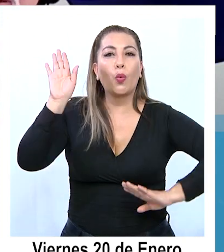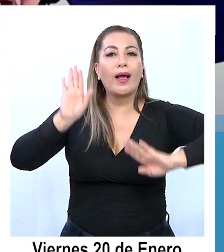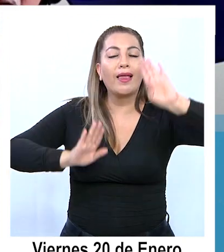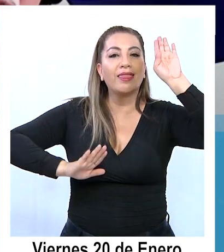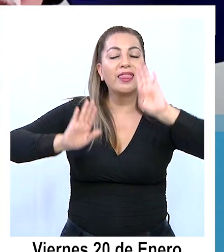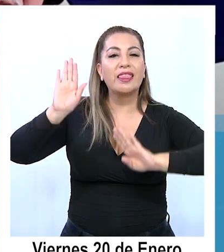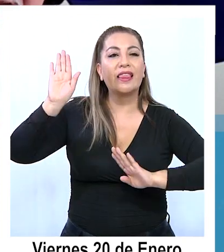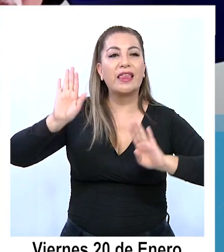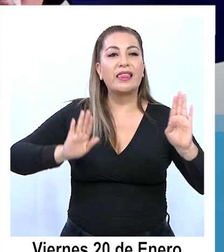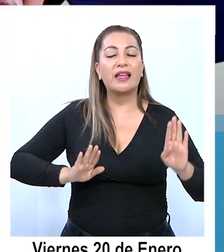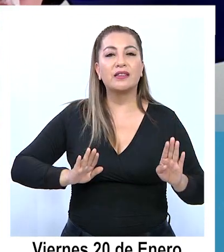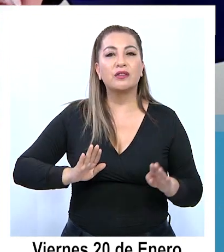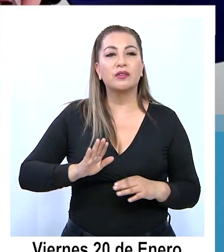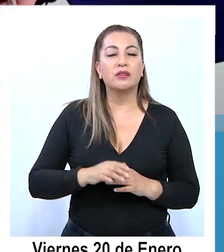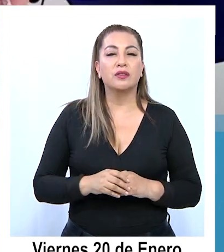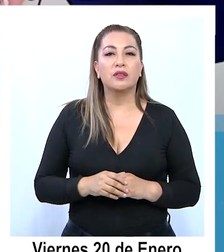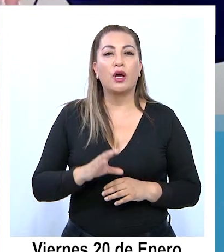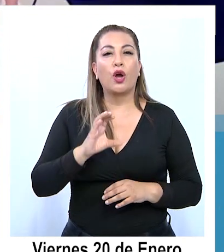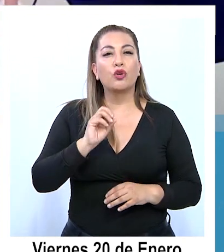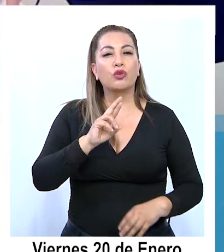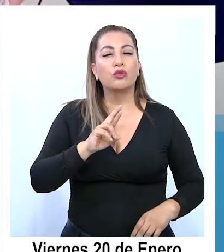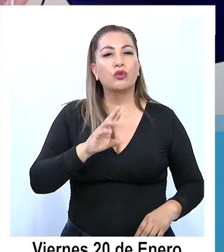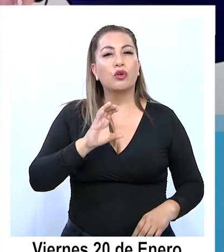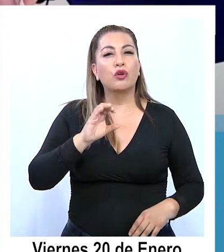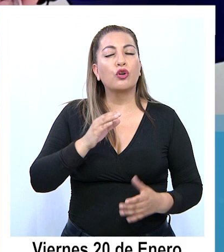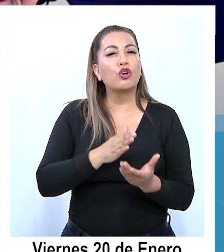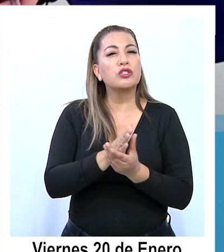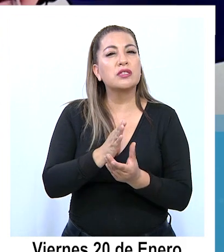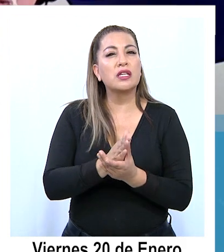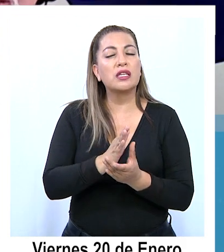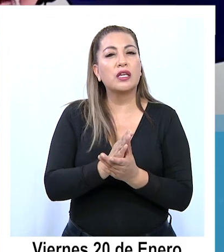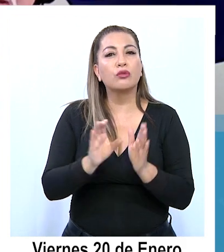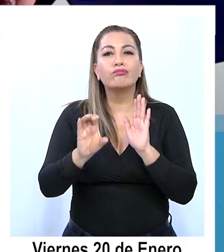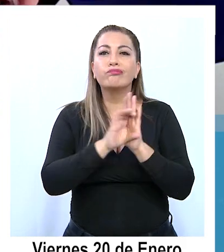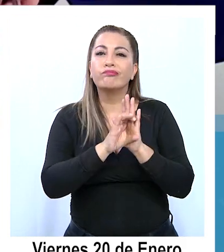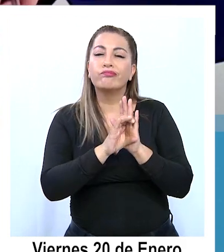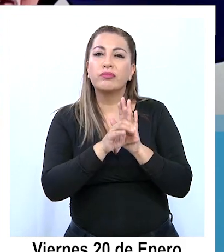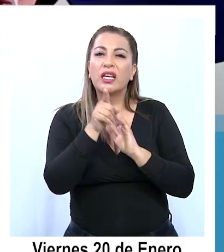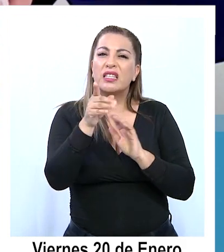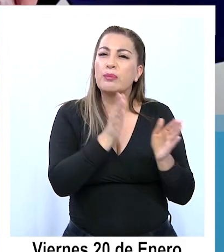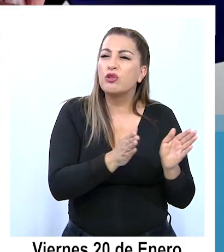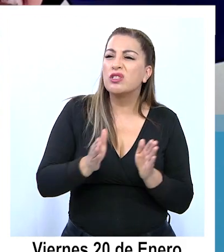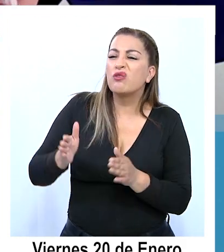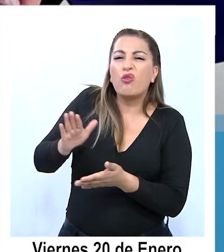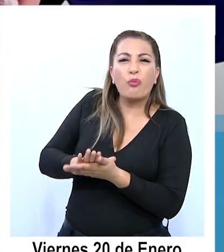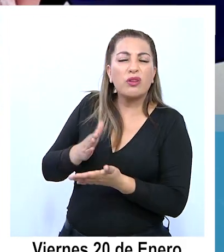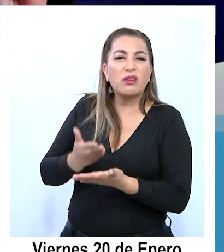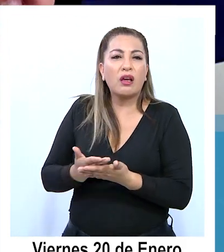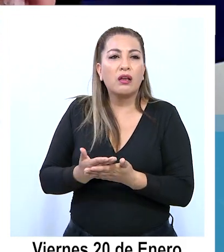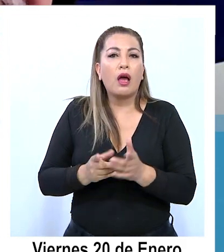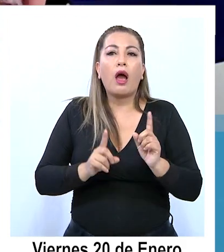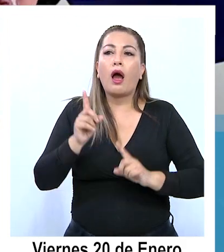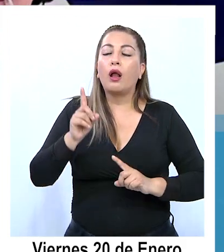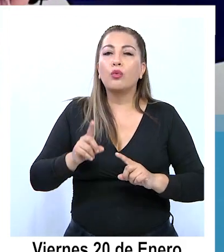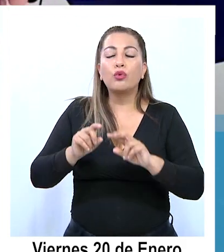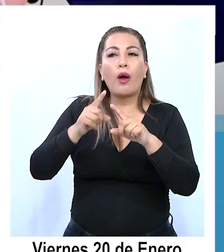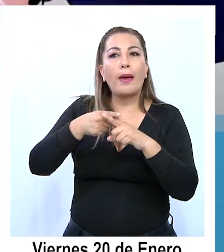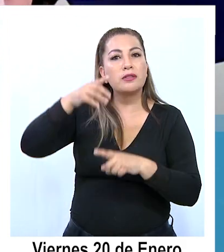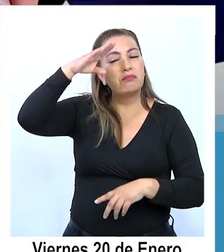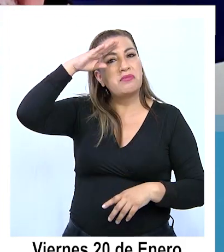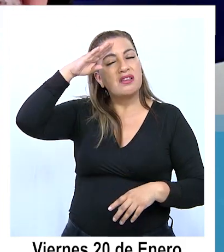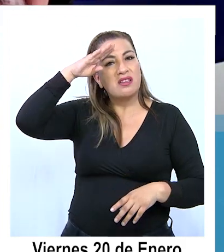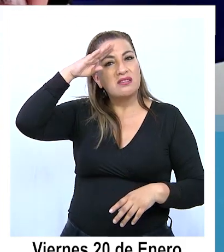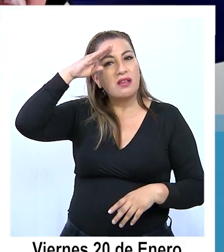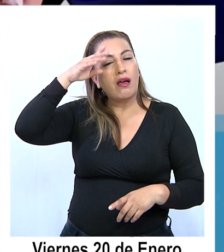¿cierto?, para los consejeros constituyentes. ¿Cómo va ese proceso? Se dice, ¿cierto? Los analistas políticos dicen que aquí en la región saldría